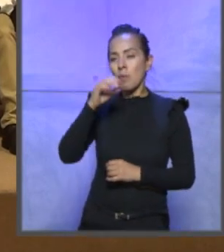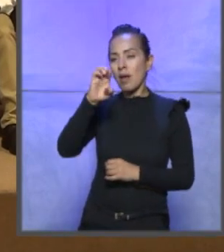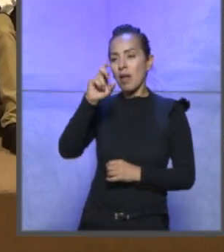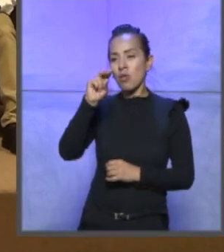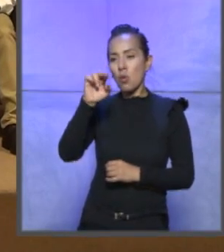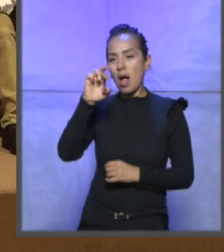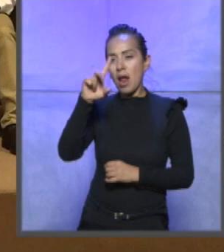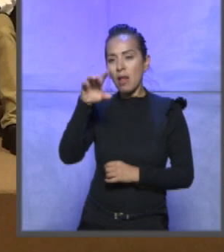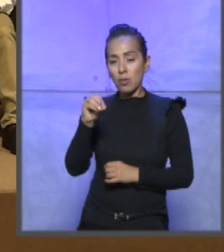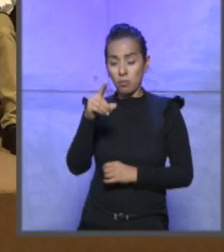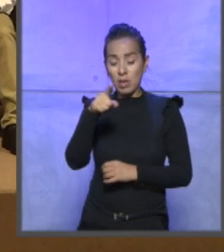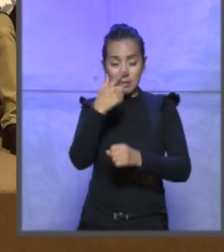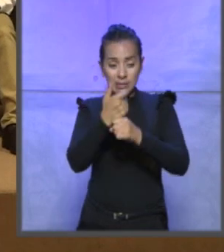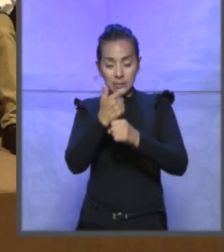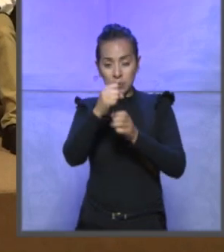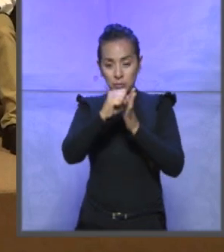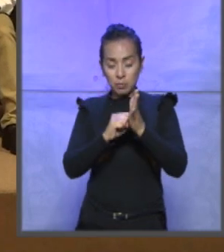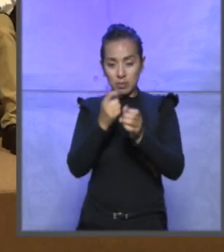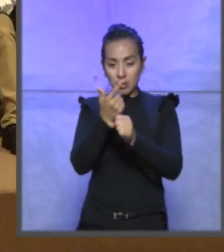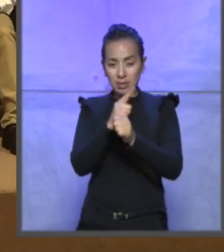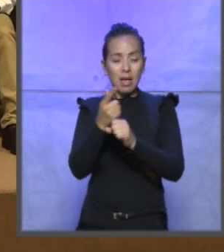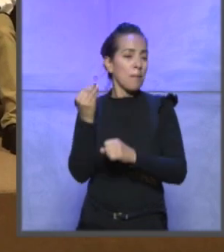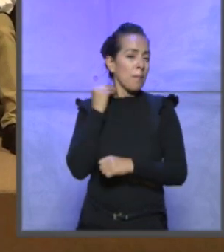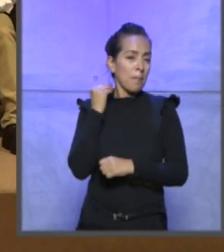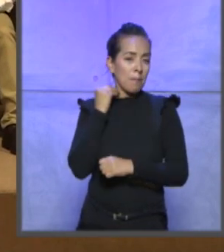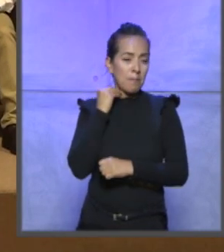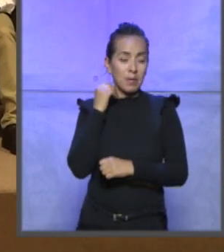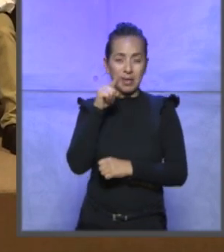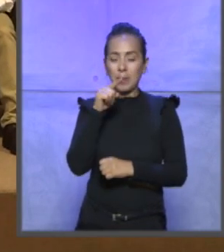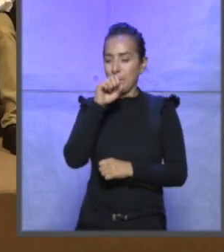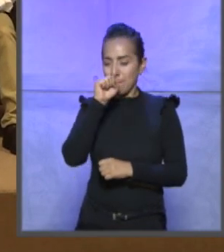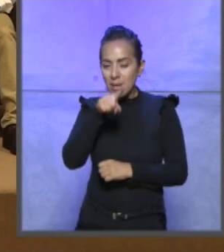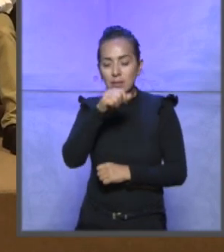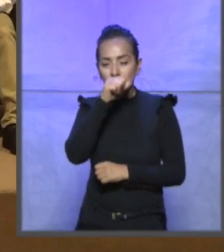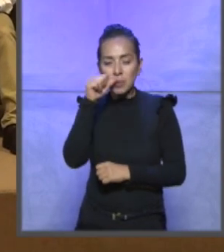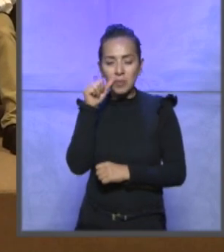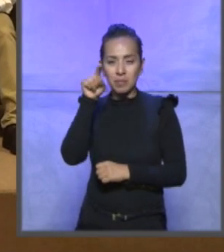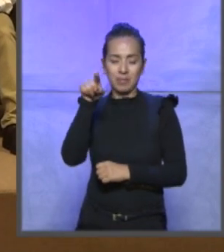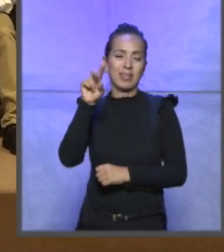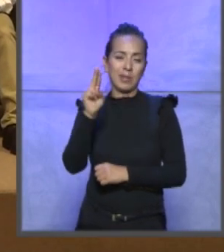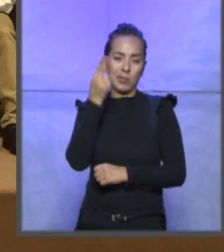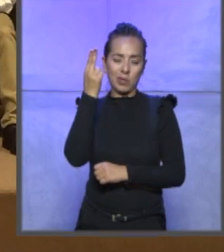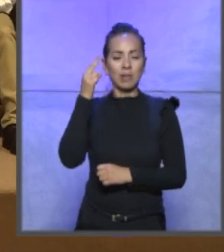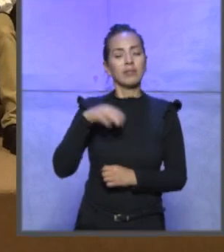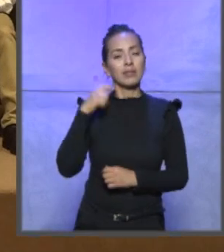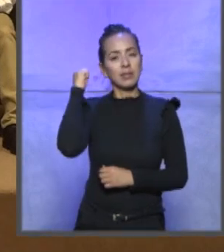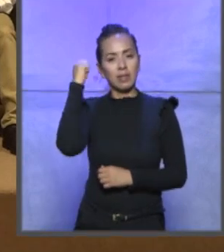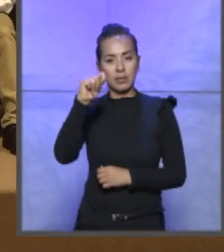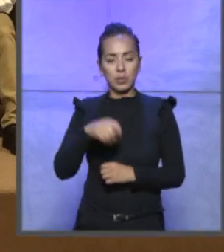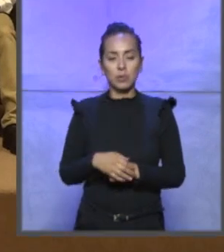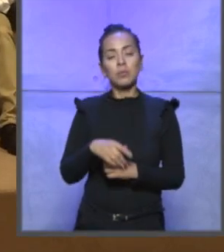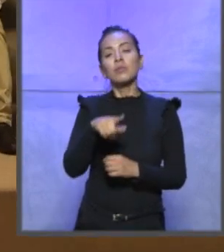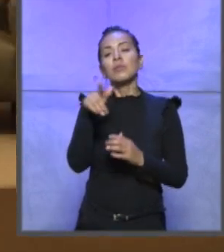Enrique Cerino Victoria, estudiante del séptimo semestre de la licenciatura de Derecho de la Universidad Juárez Autónoma de Tabasco.